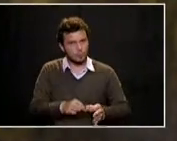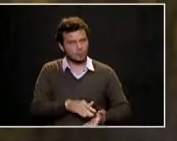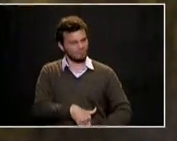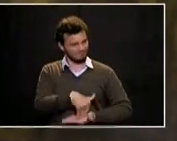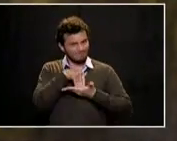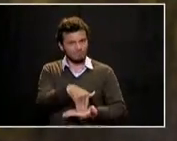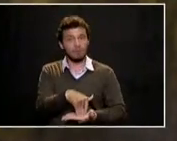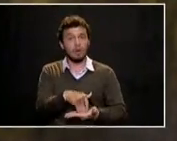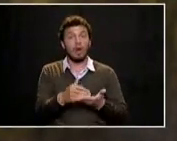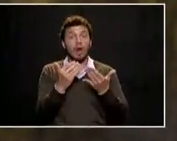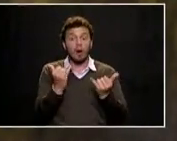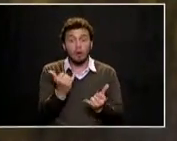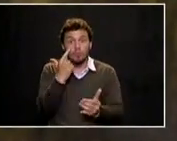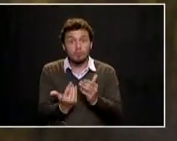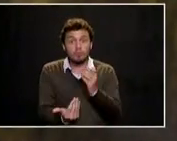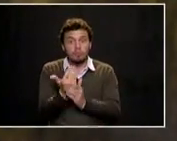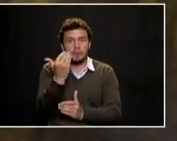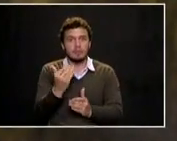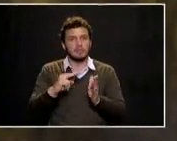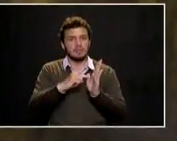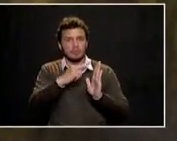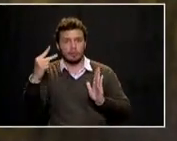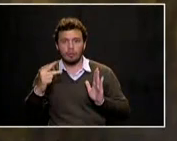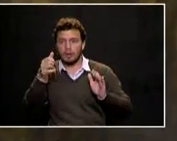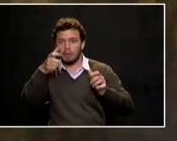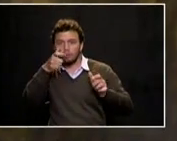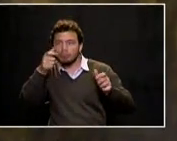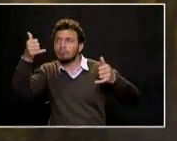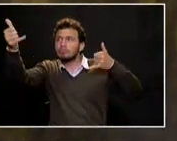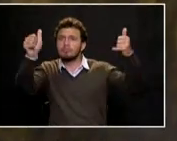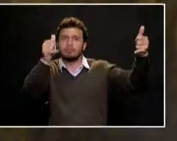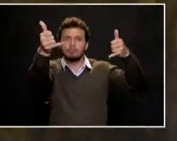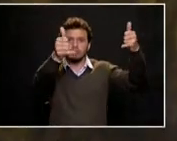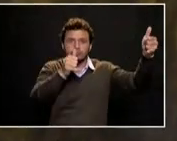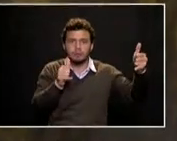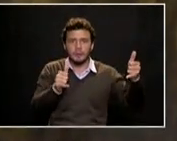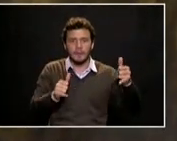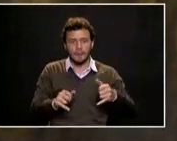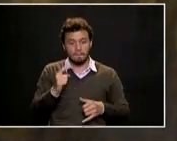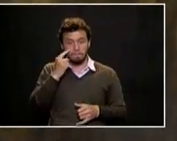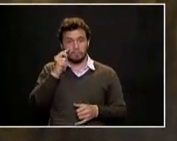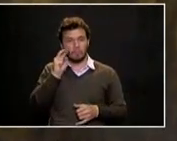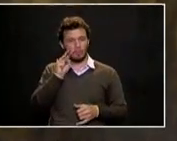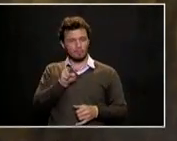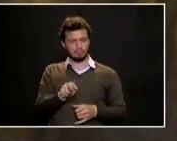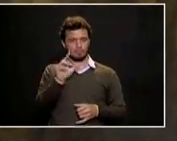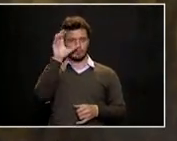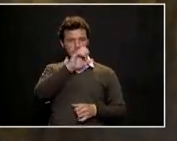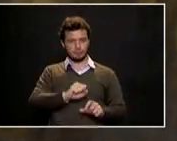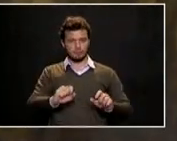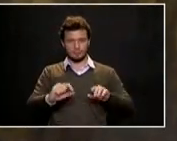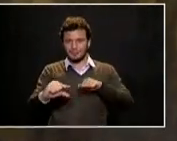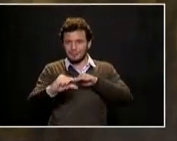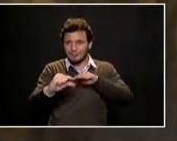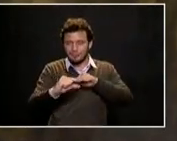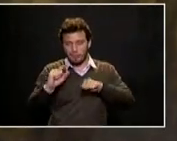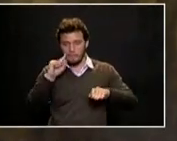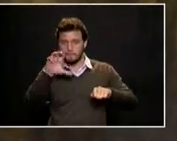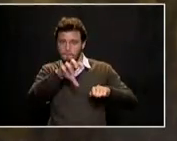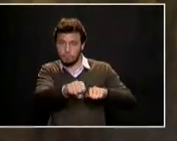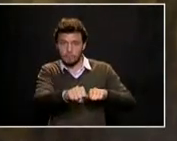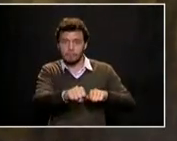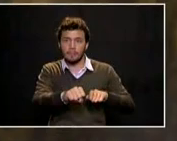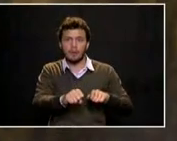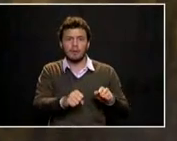más tecnología, cámaras, unos arcos para lectura de placas. Si no acabamos el conflicto, nos las vamos a